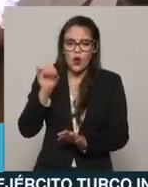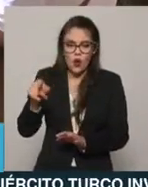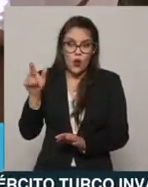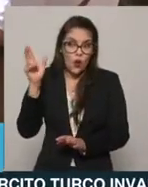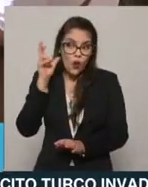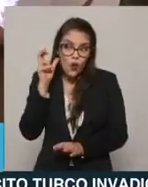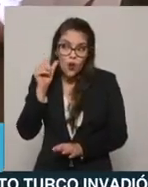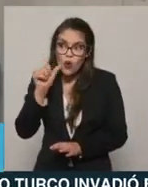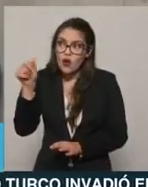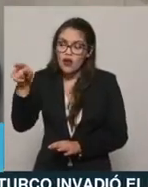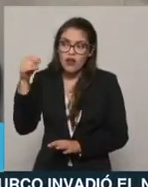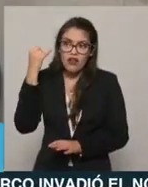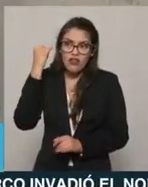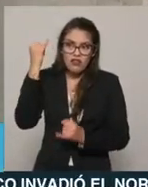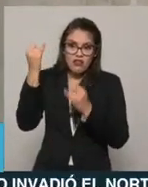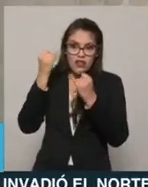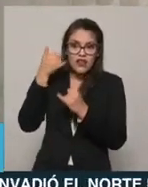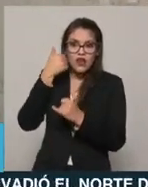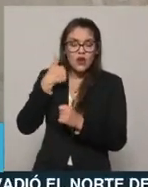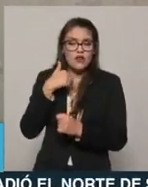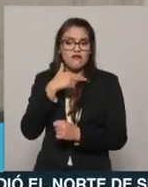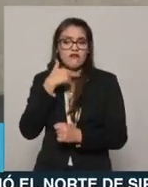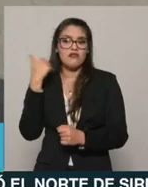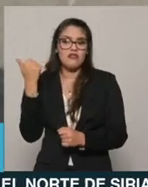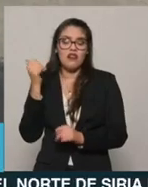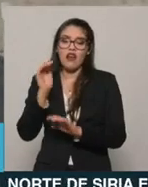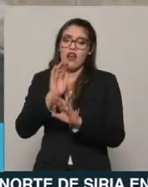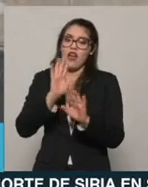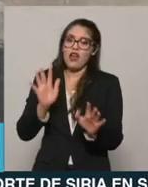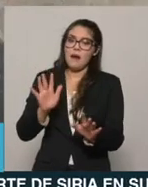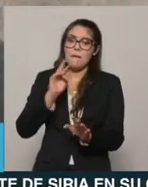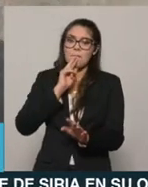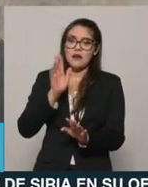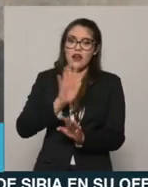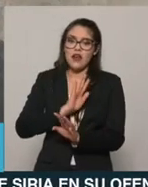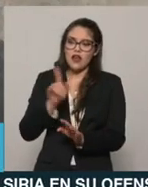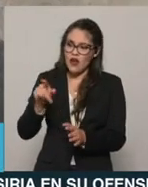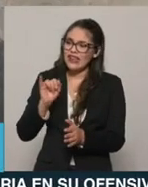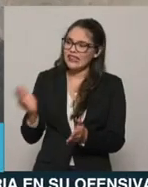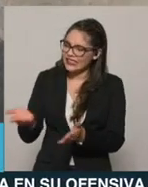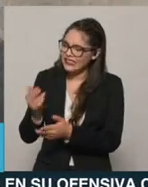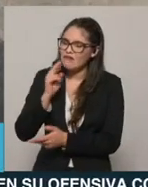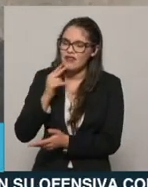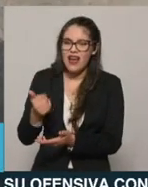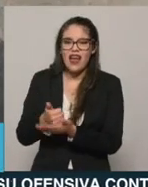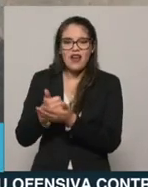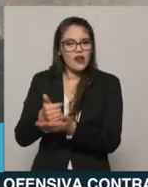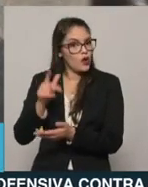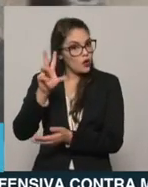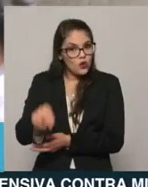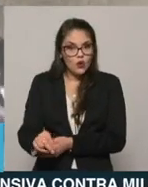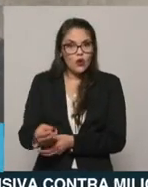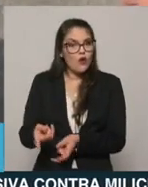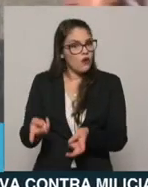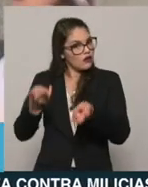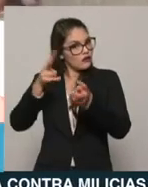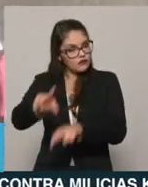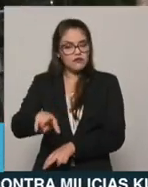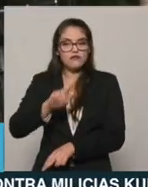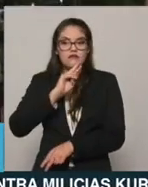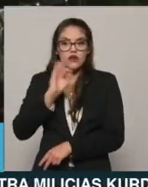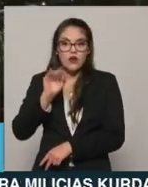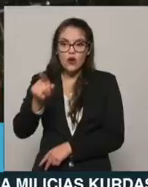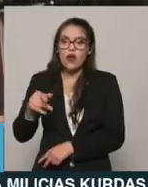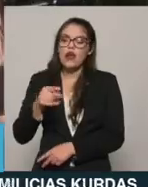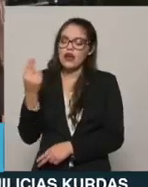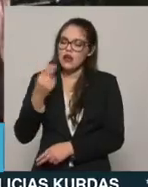alguna de sus ideas de que quiere acabar con su vida, a lo mejor hasta apoyas a que lo haga. Y es lo contrario, es exactamente lo contrario. Hay que